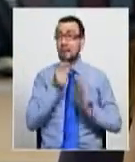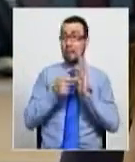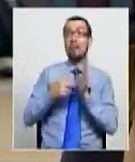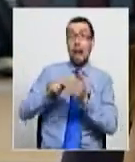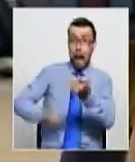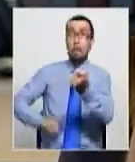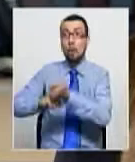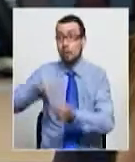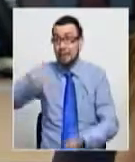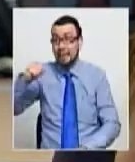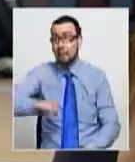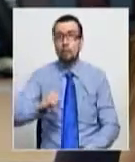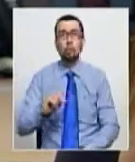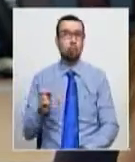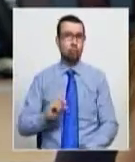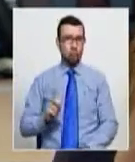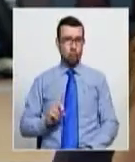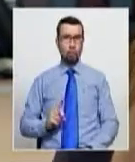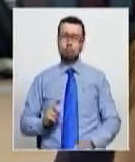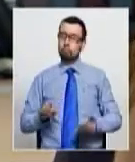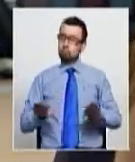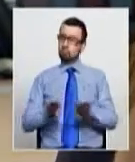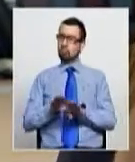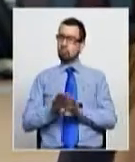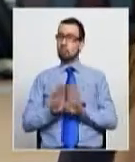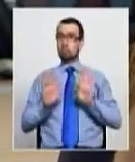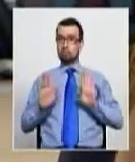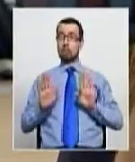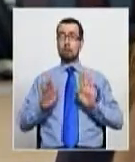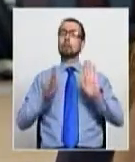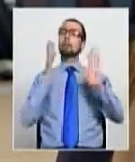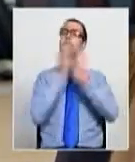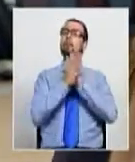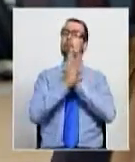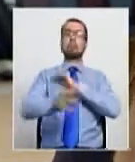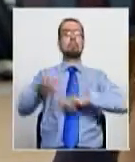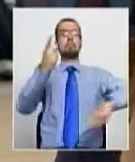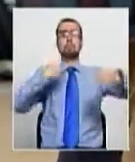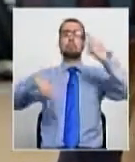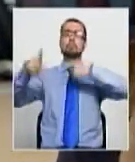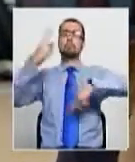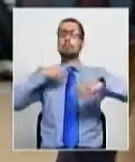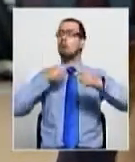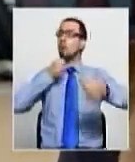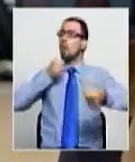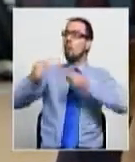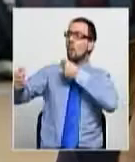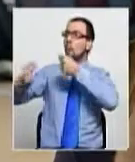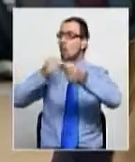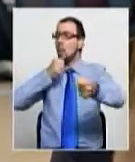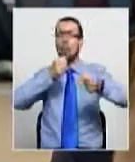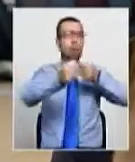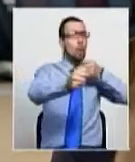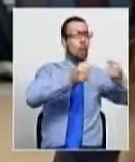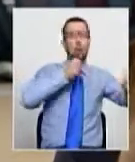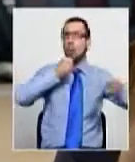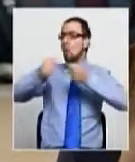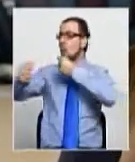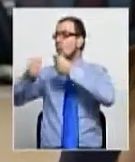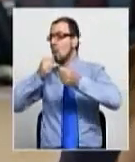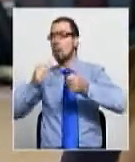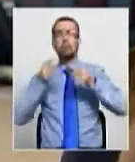sí es un espacio netamente pedagógico donde tendremos la posibilidad de entrevistar tener pedagogía notas